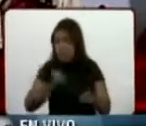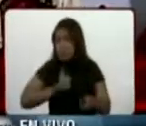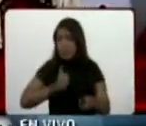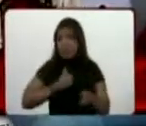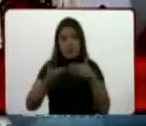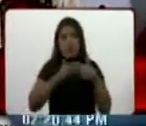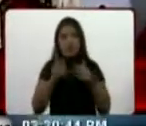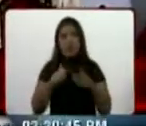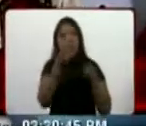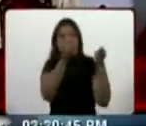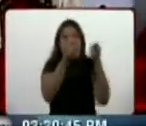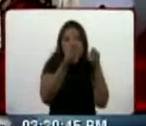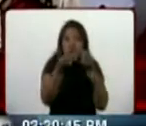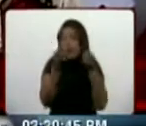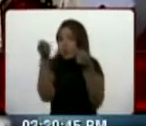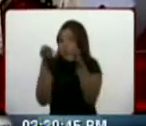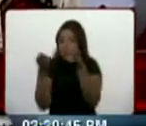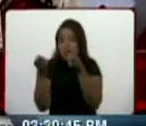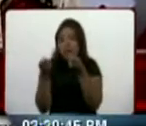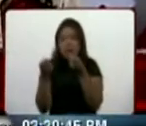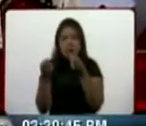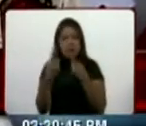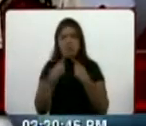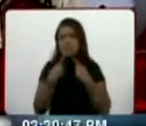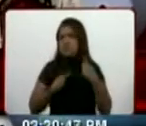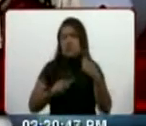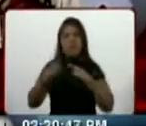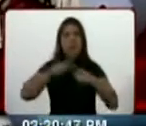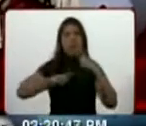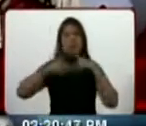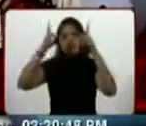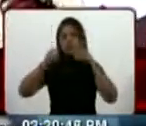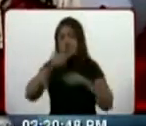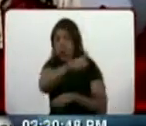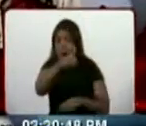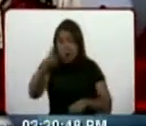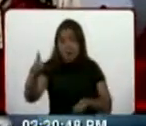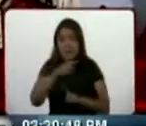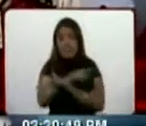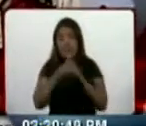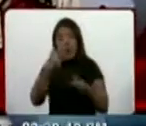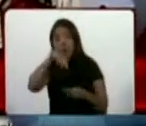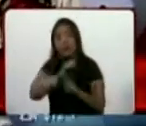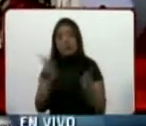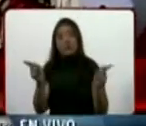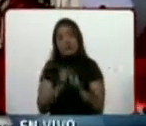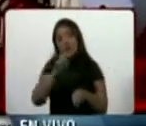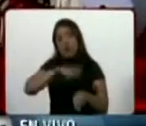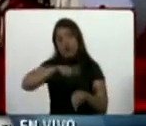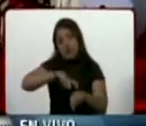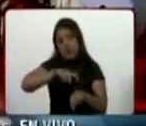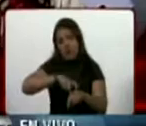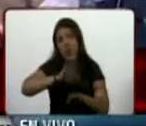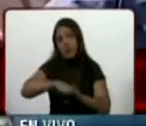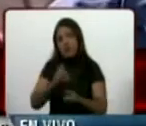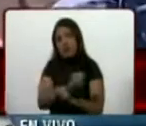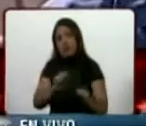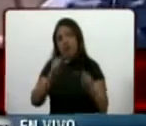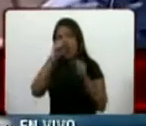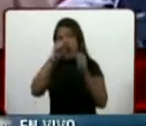estar controlando, papá. No, no, pregunten lo que quieran. ¿Bien? Ahora, lo único que tenemos, la única limitación es el tiempo, pues no podemos estar